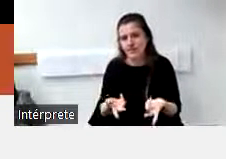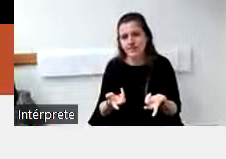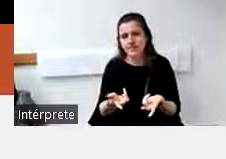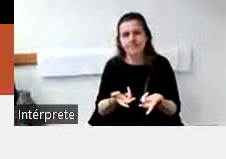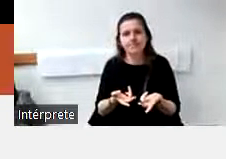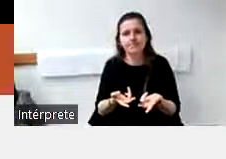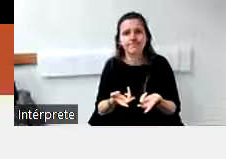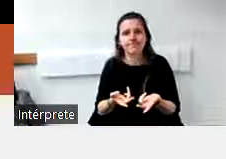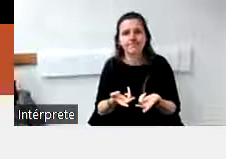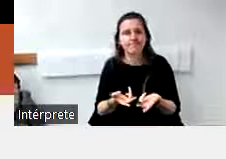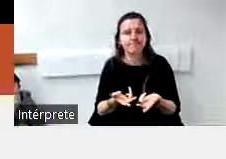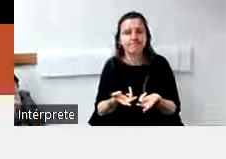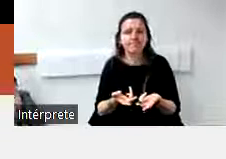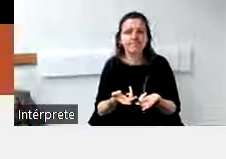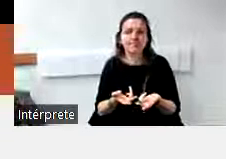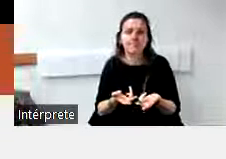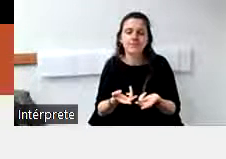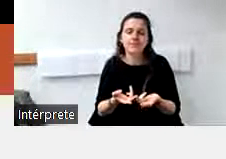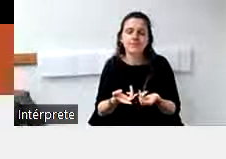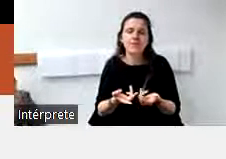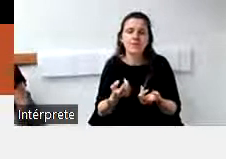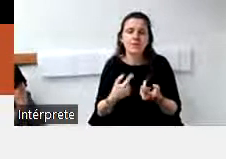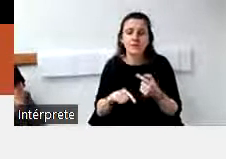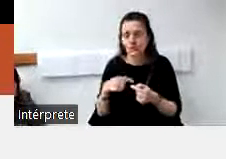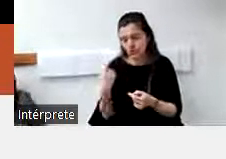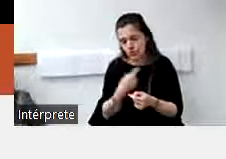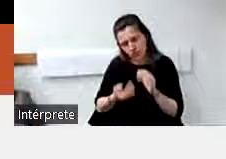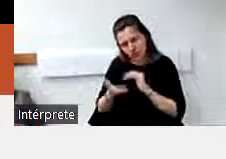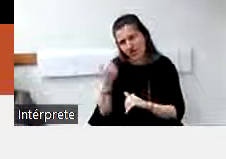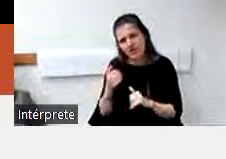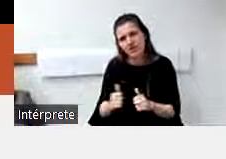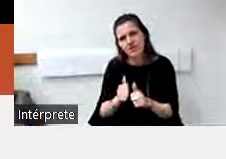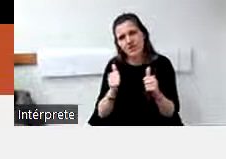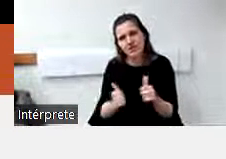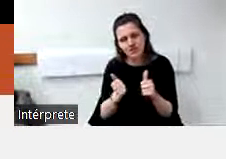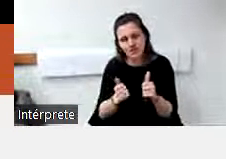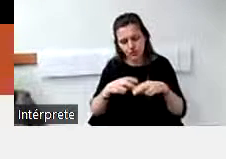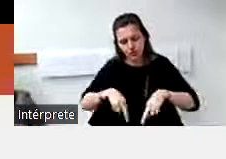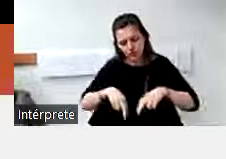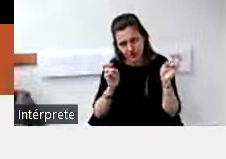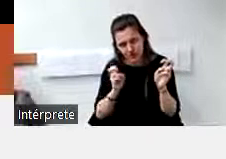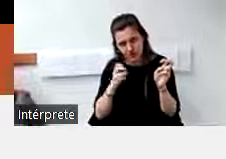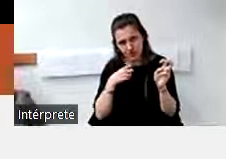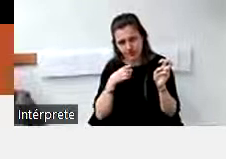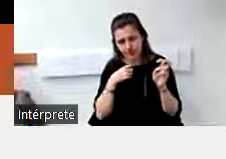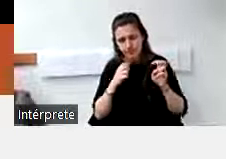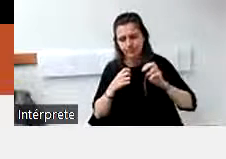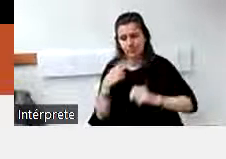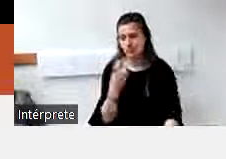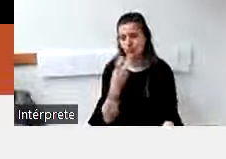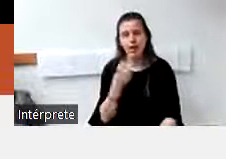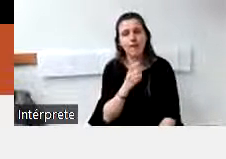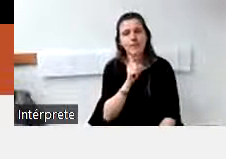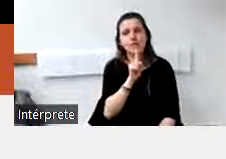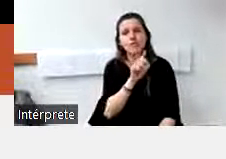hicimos con el IDI, liderado por Sergio Menemán, que es con 100 familias. que estaban de acuerdo en los